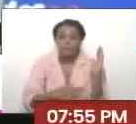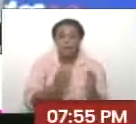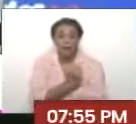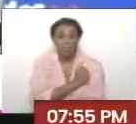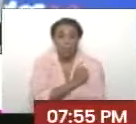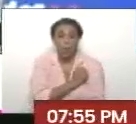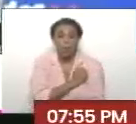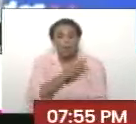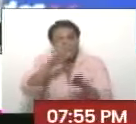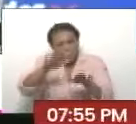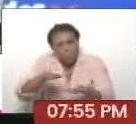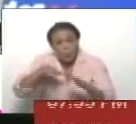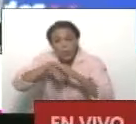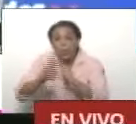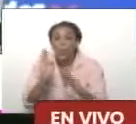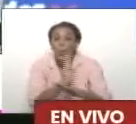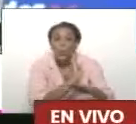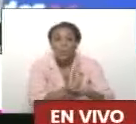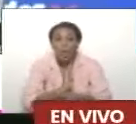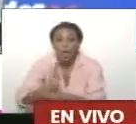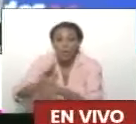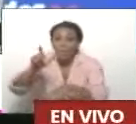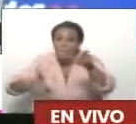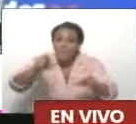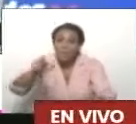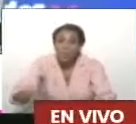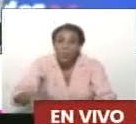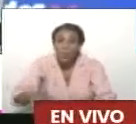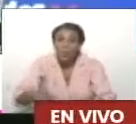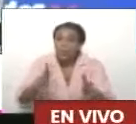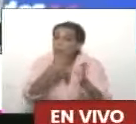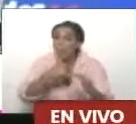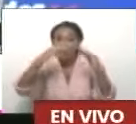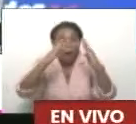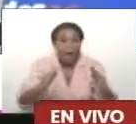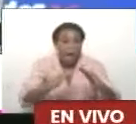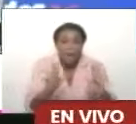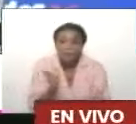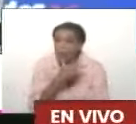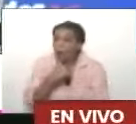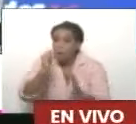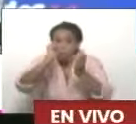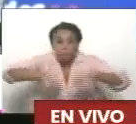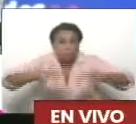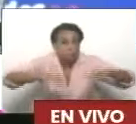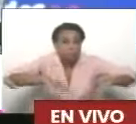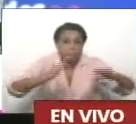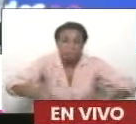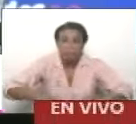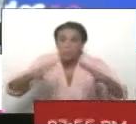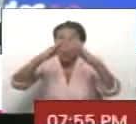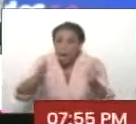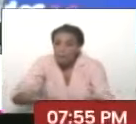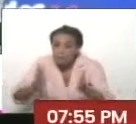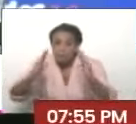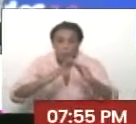que estaba sirviendo de refugio para gente que se quedó sin casa porque les bombardearon sus